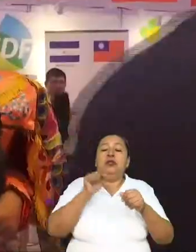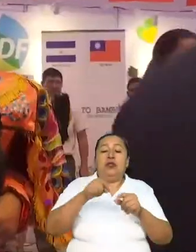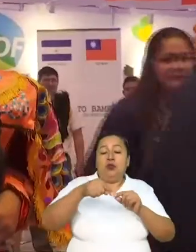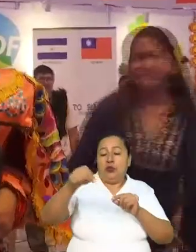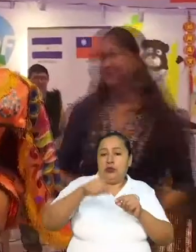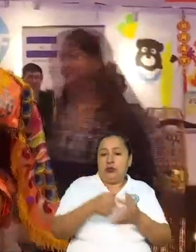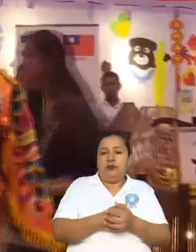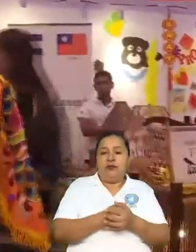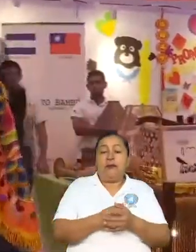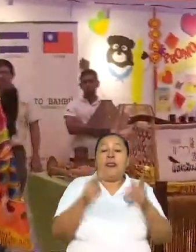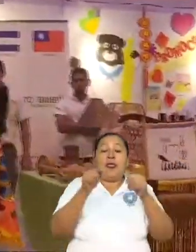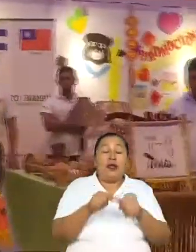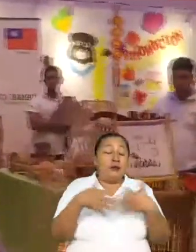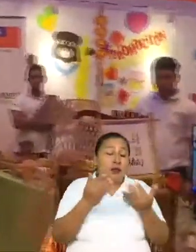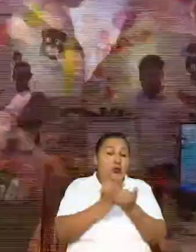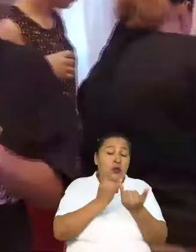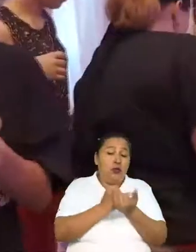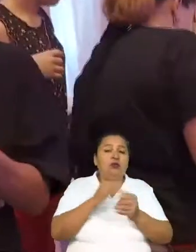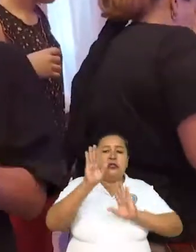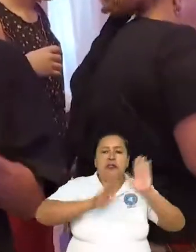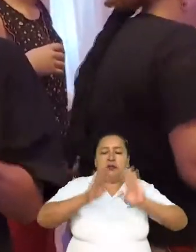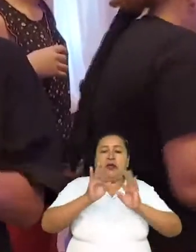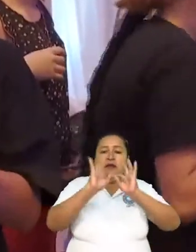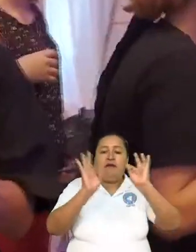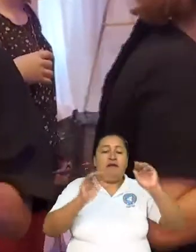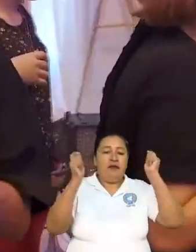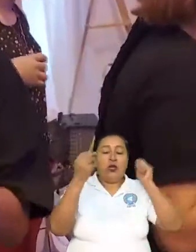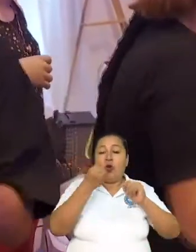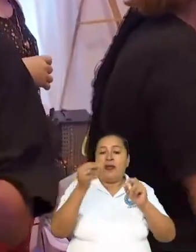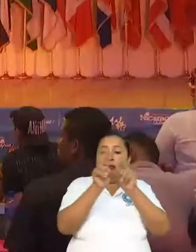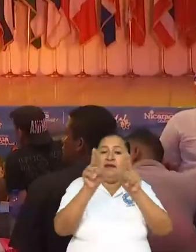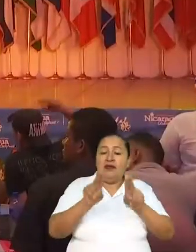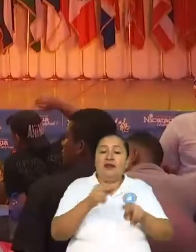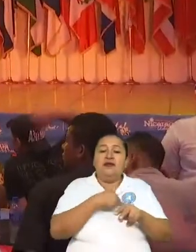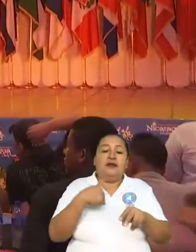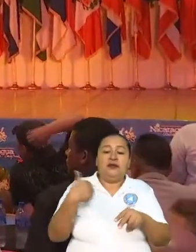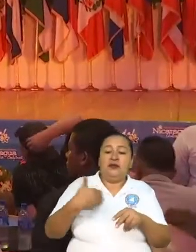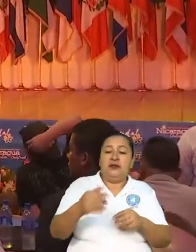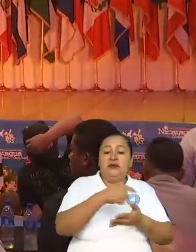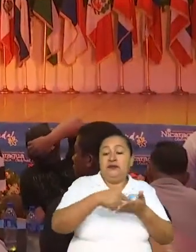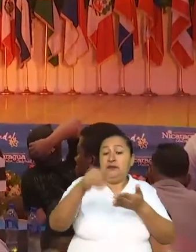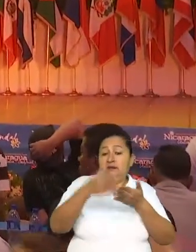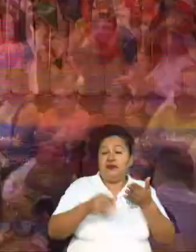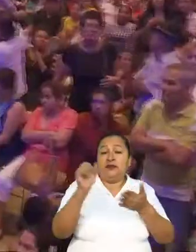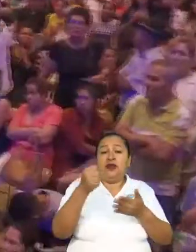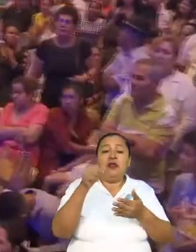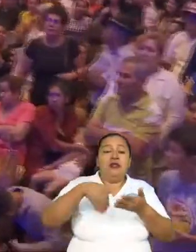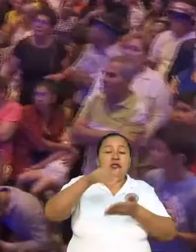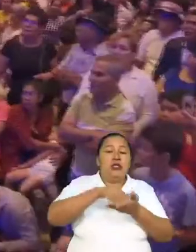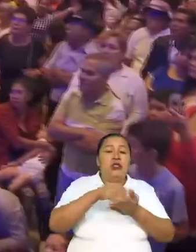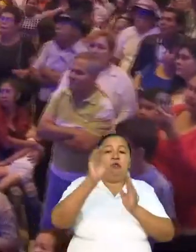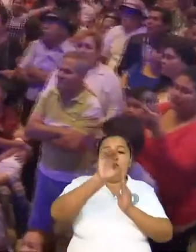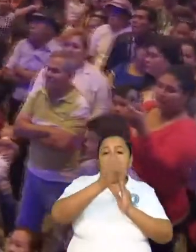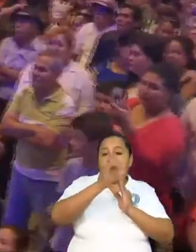municipio. Asimismo, invitan a las familias a participar del Festival Gastronómico Navideño que se realizará este fin de semana en el Centro de Convenciones